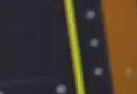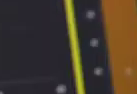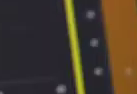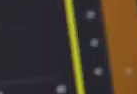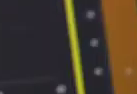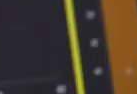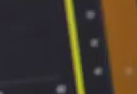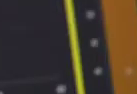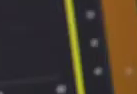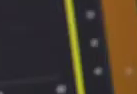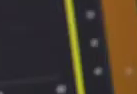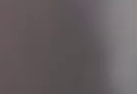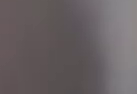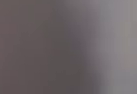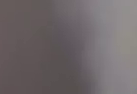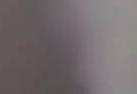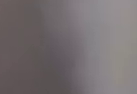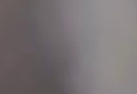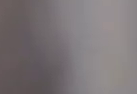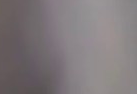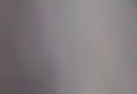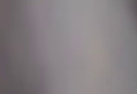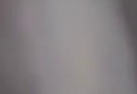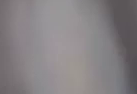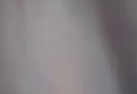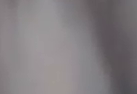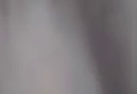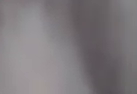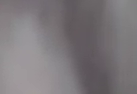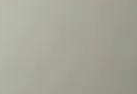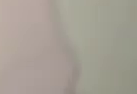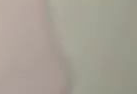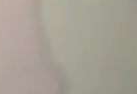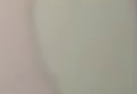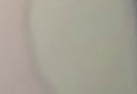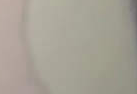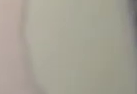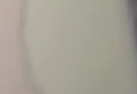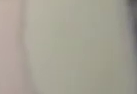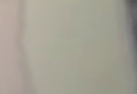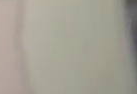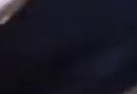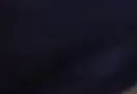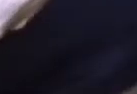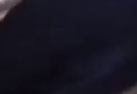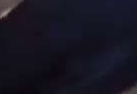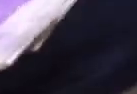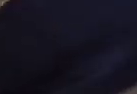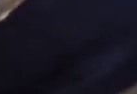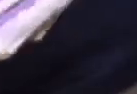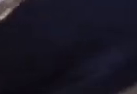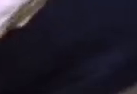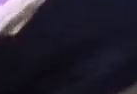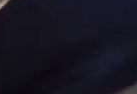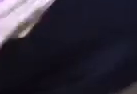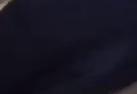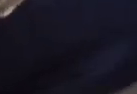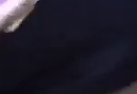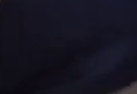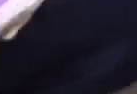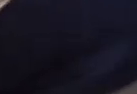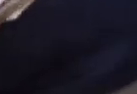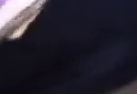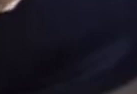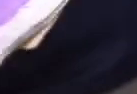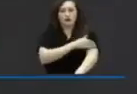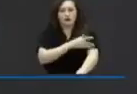recursos de regalías, en donde se abrieron 1.041 procesos de responsabilidad fiscal por valor de 2.5 billones de